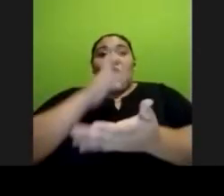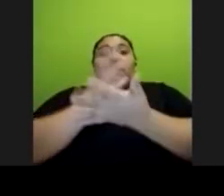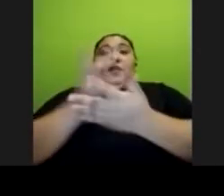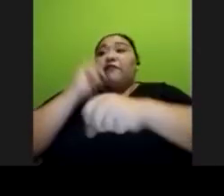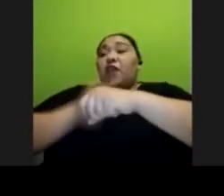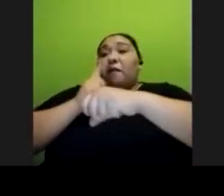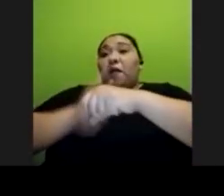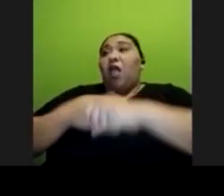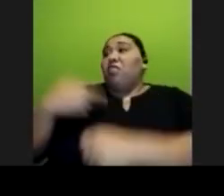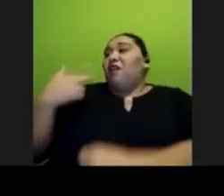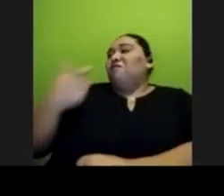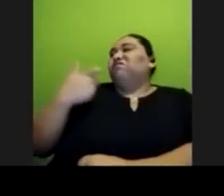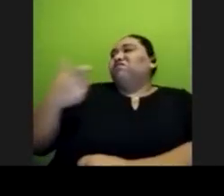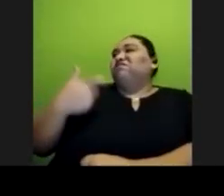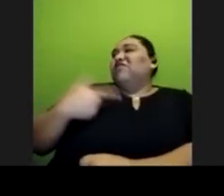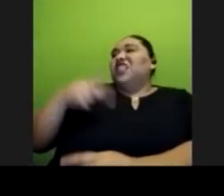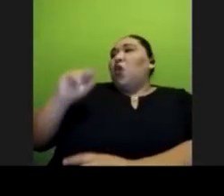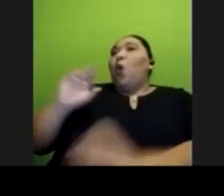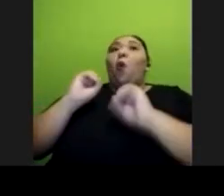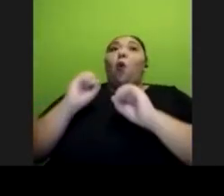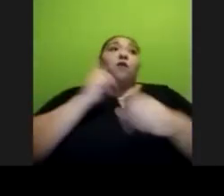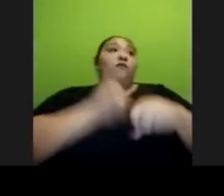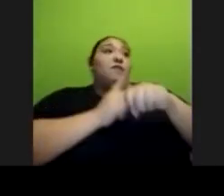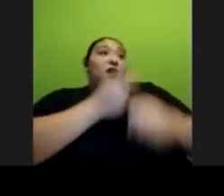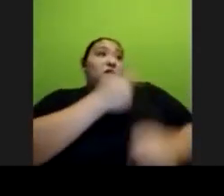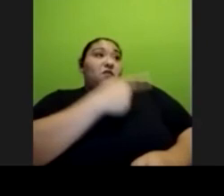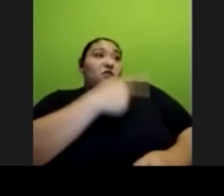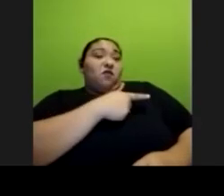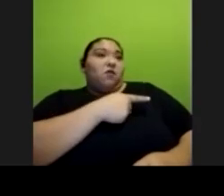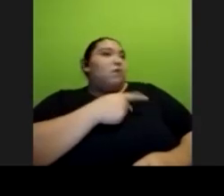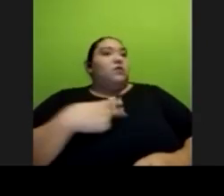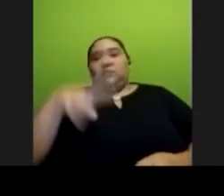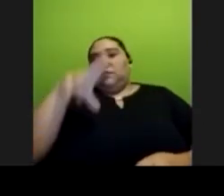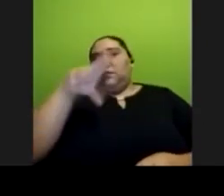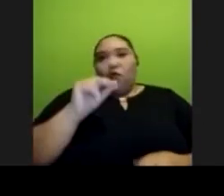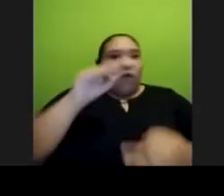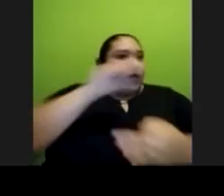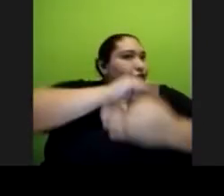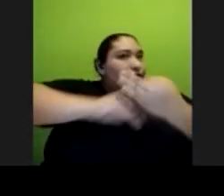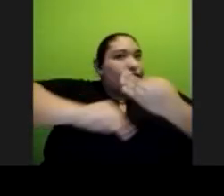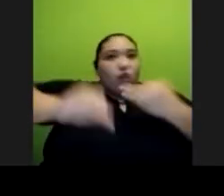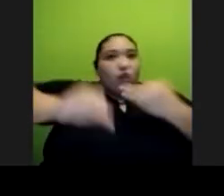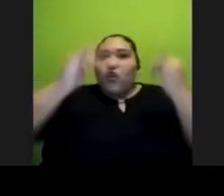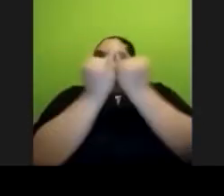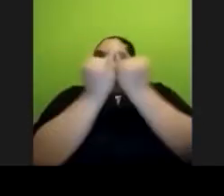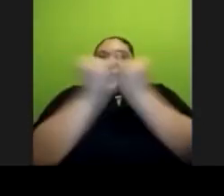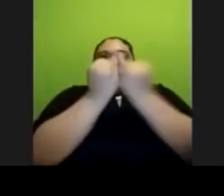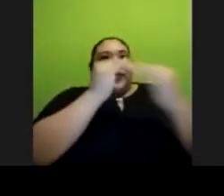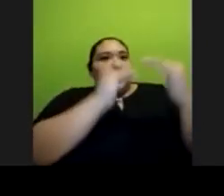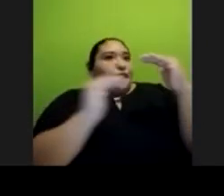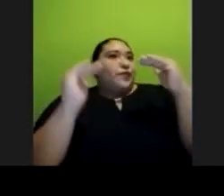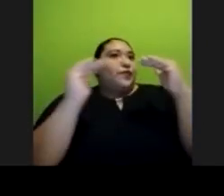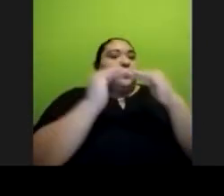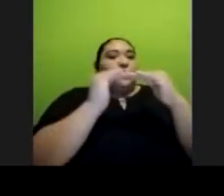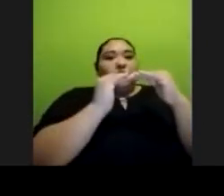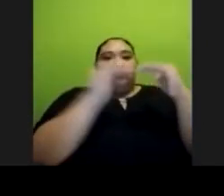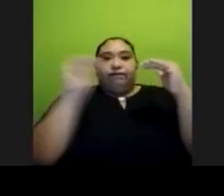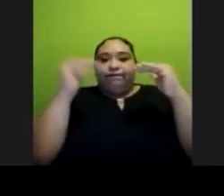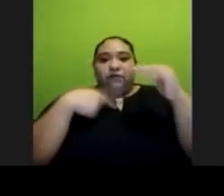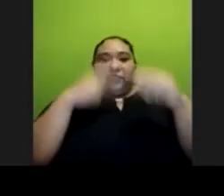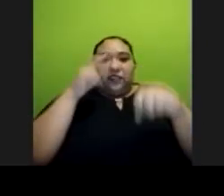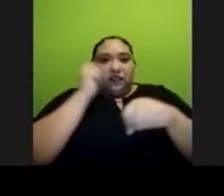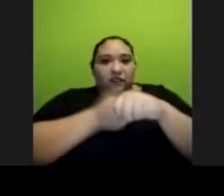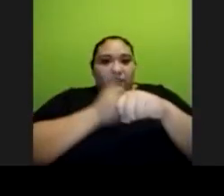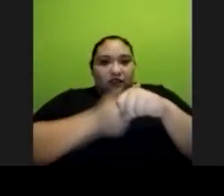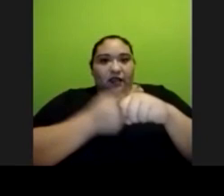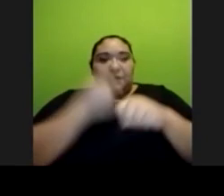de pobres, es una enfermedad que le da a todo el mundo. Pero, en términos de probabilidad, pero claro que la enfermedad cae en un contexto